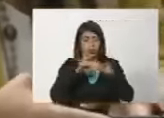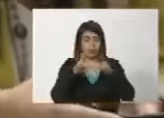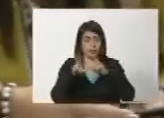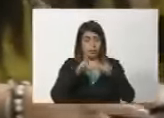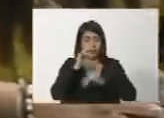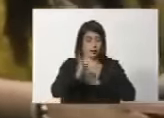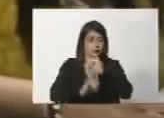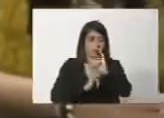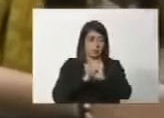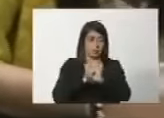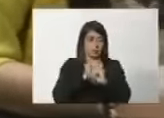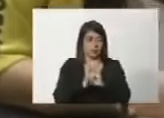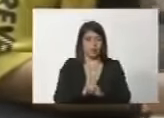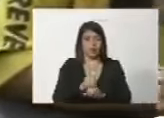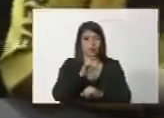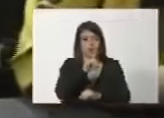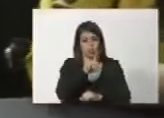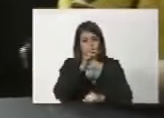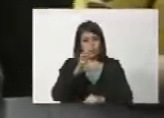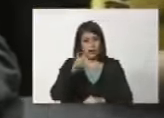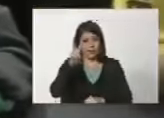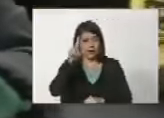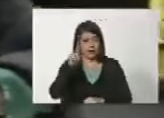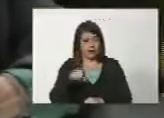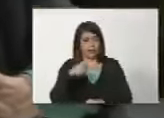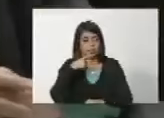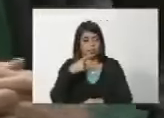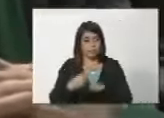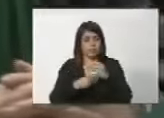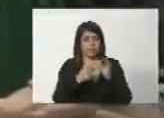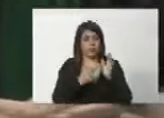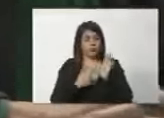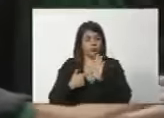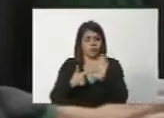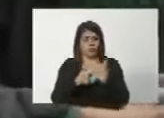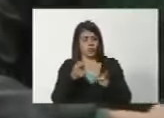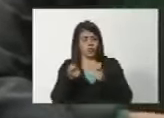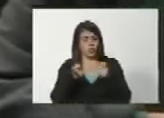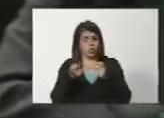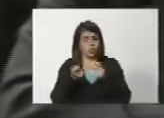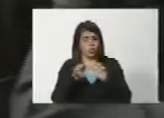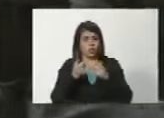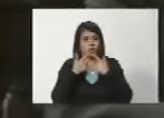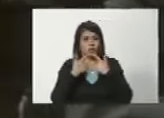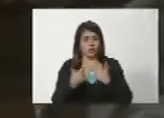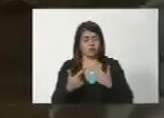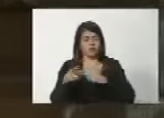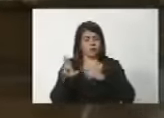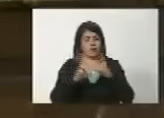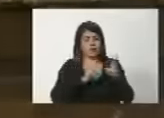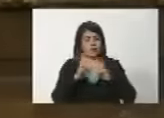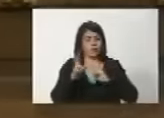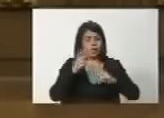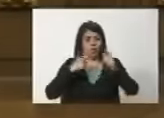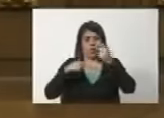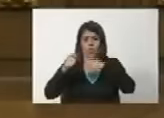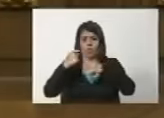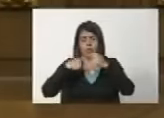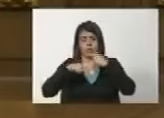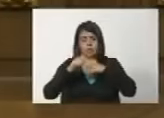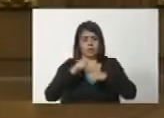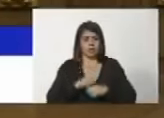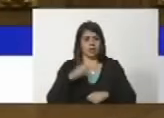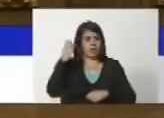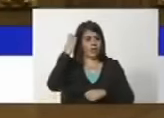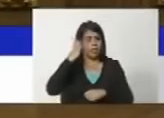relaciones internacionales y globales de la UCB y también ha manejado lo que es las relaciones comerciales